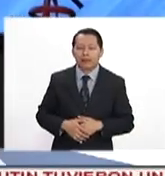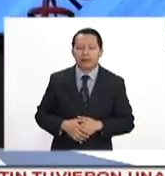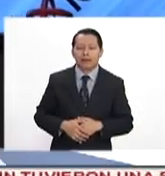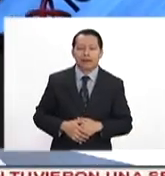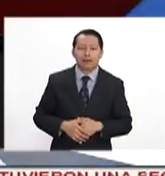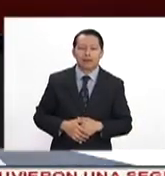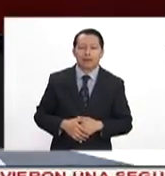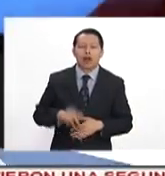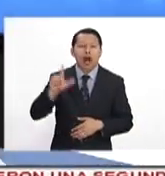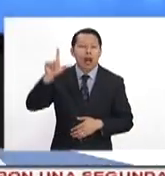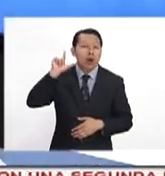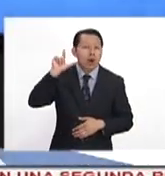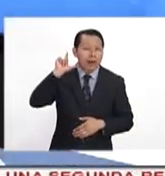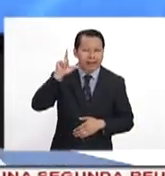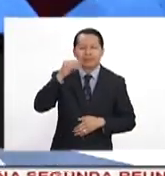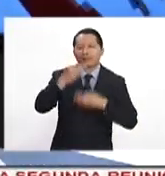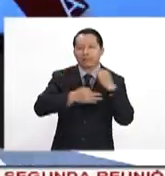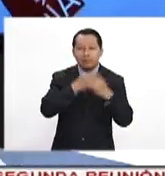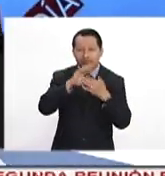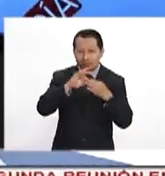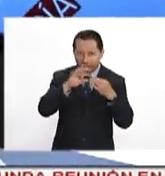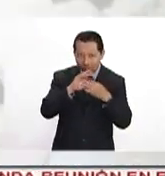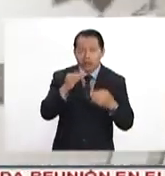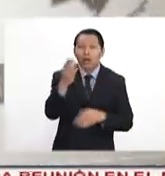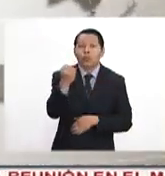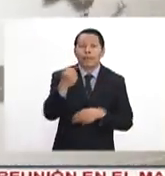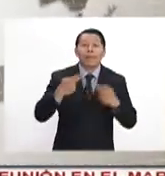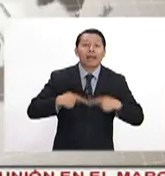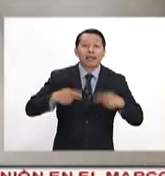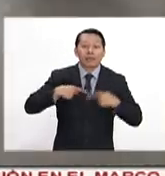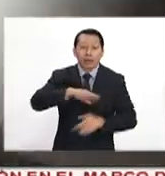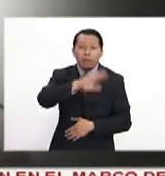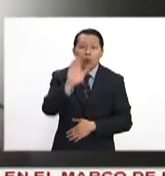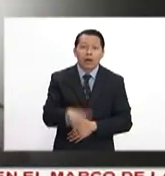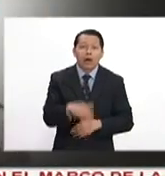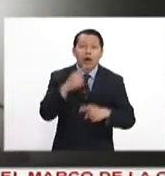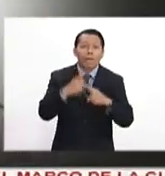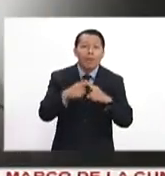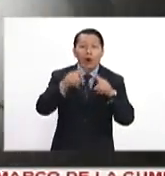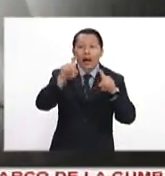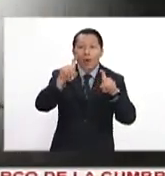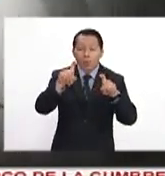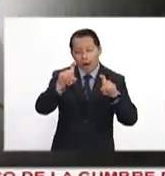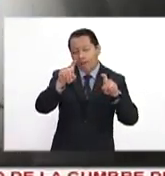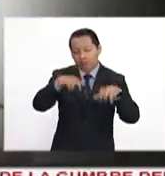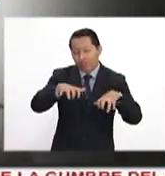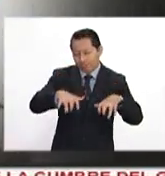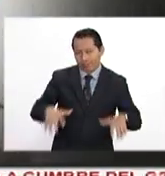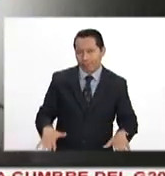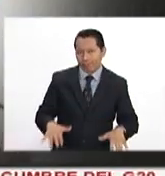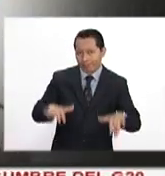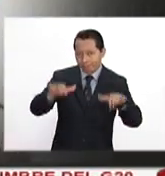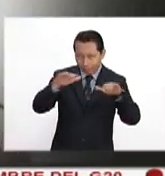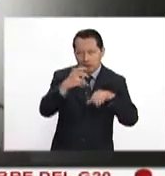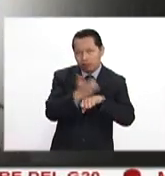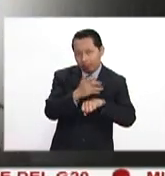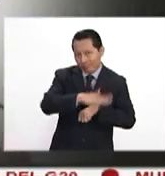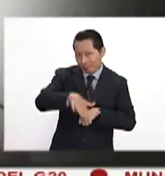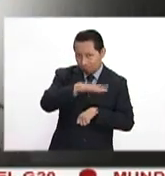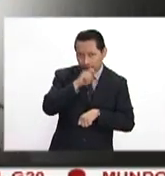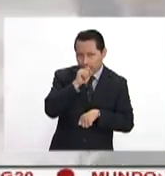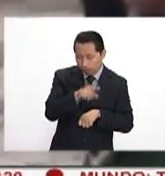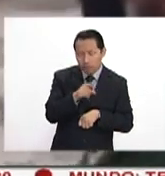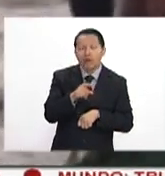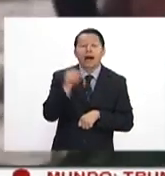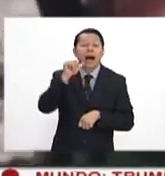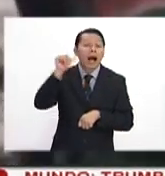Y el lunes le informábamos sobre 9 personas que perdieron la vida a causa de inundaciones provocadas por lluvias torrenciales en los Estados Unidos.